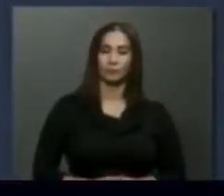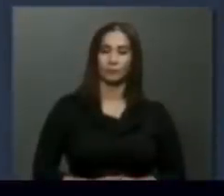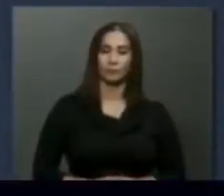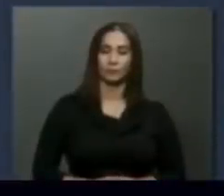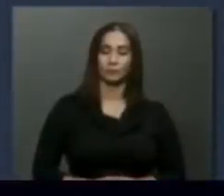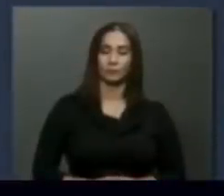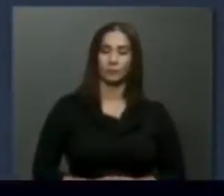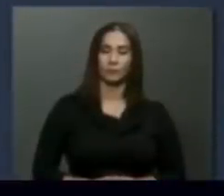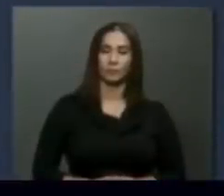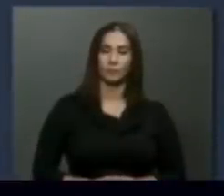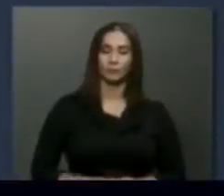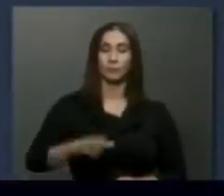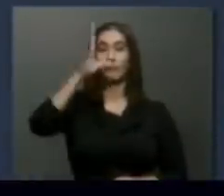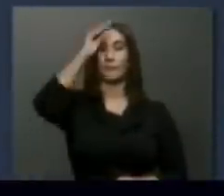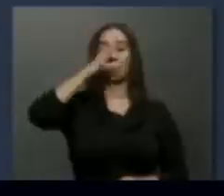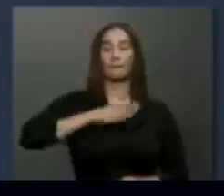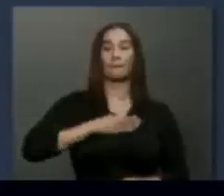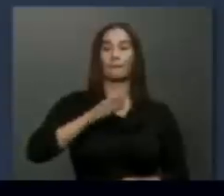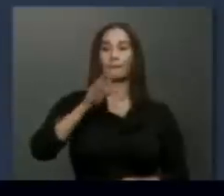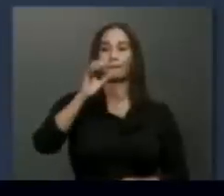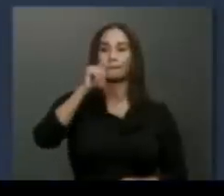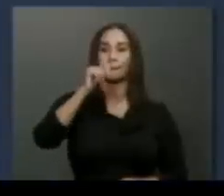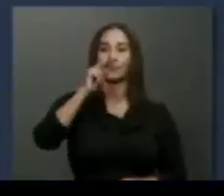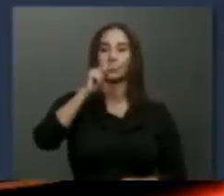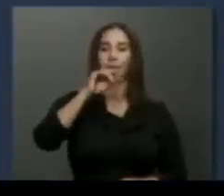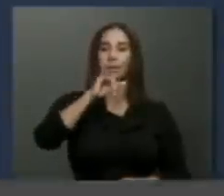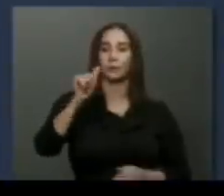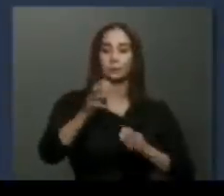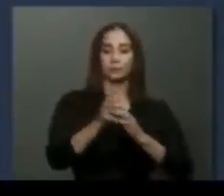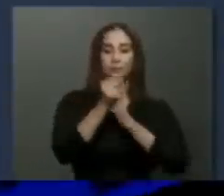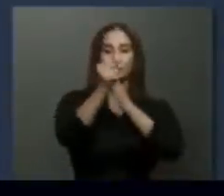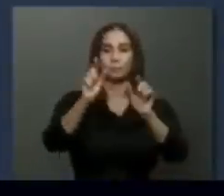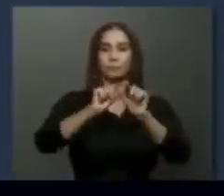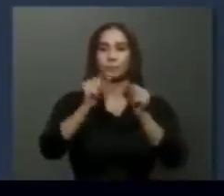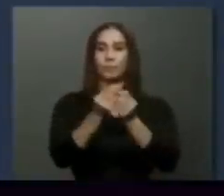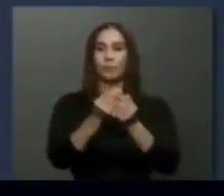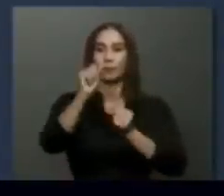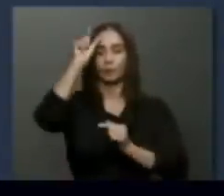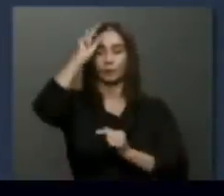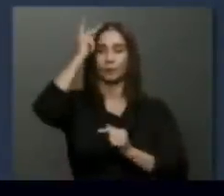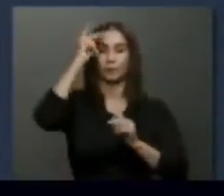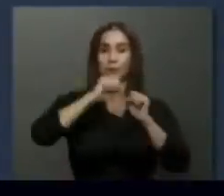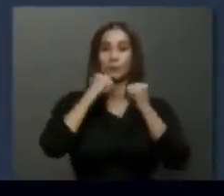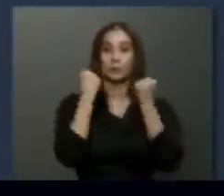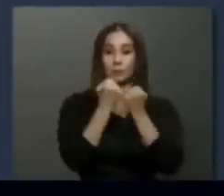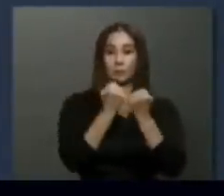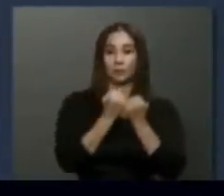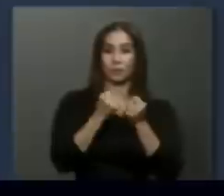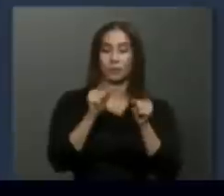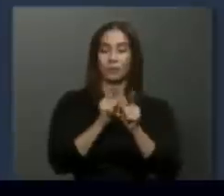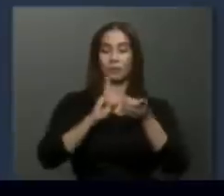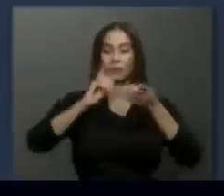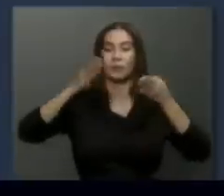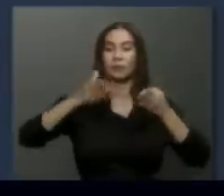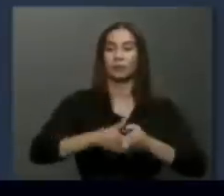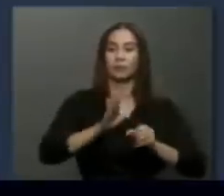Señor Francisco Antonio Tony Peña Guaba, coordinador del Gabinete de la Política Social. Señora Gloria Reyes,